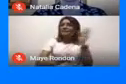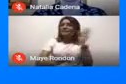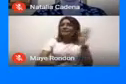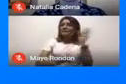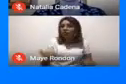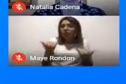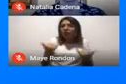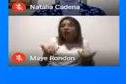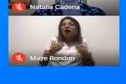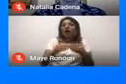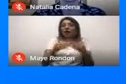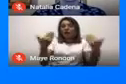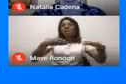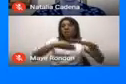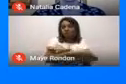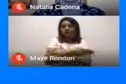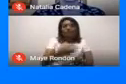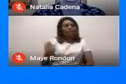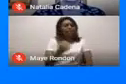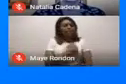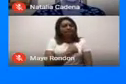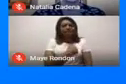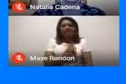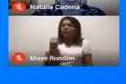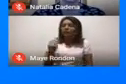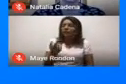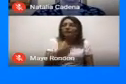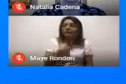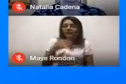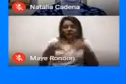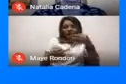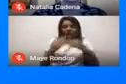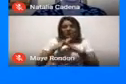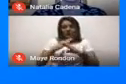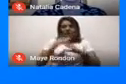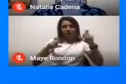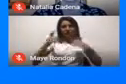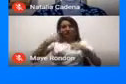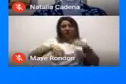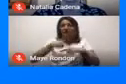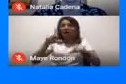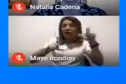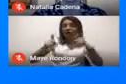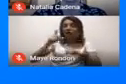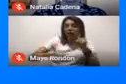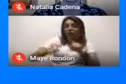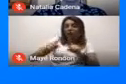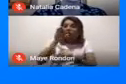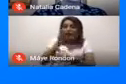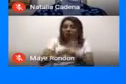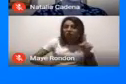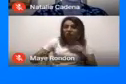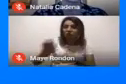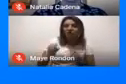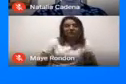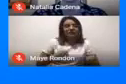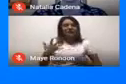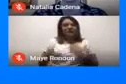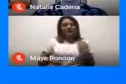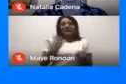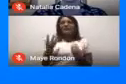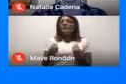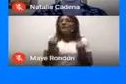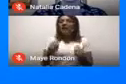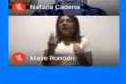tenemos accesibilidad, que nos encanta muchísimo, y seguridad turística. Aprendimos de turismo cultural y además nos divertimos un montón. Para los que